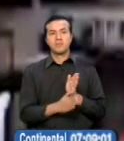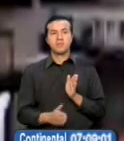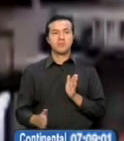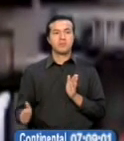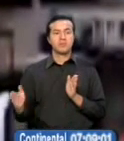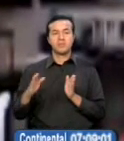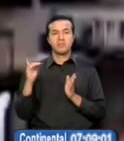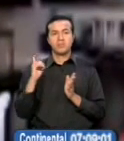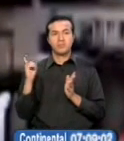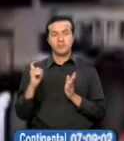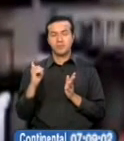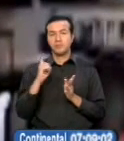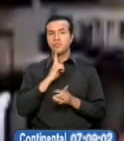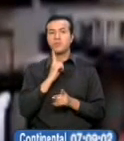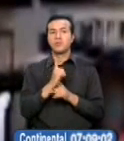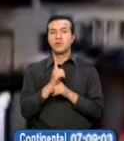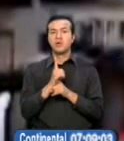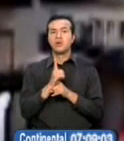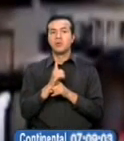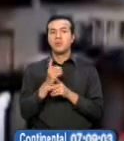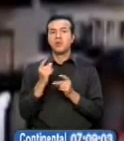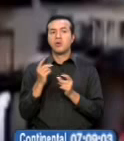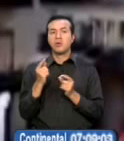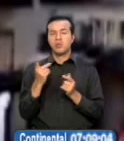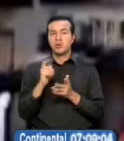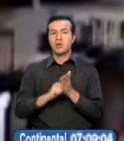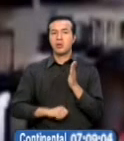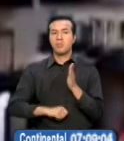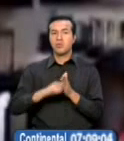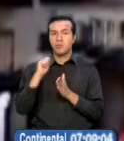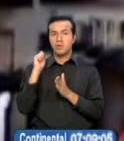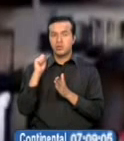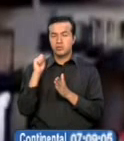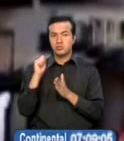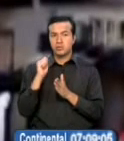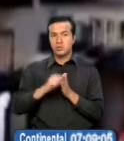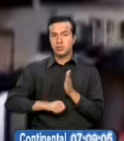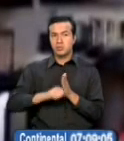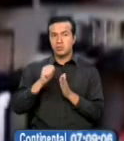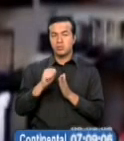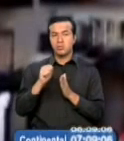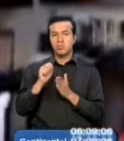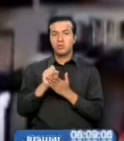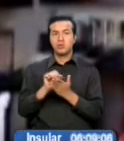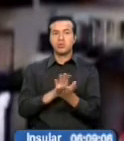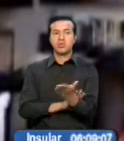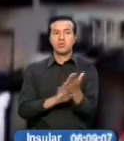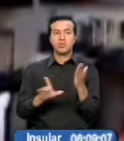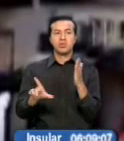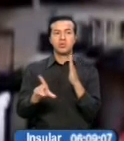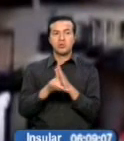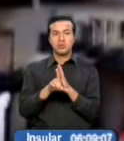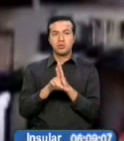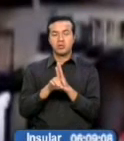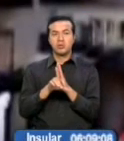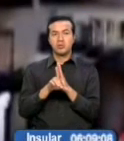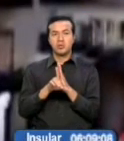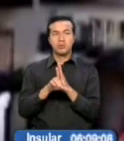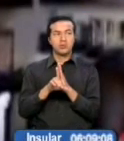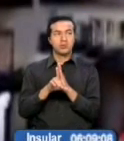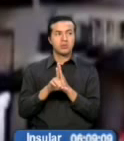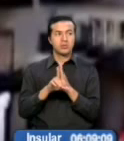Es un mecanismo abreviado de aprobación de los proyectos de ley y de actos